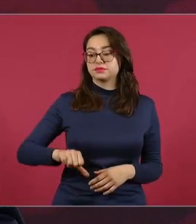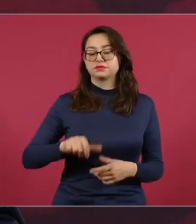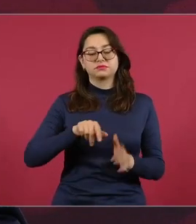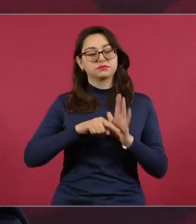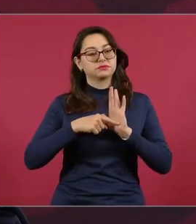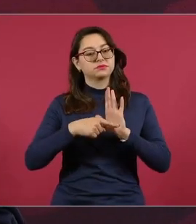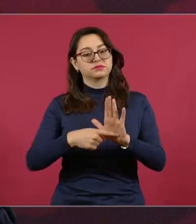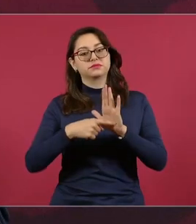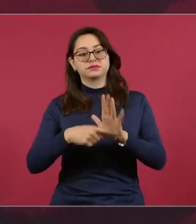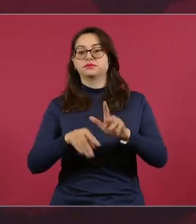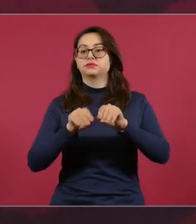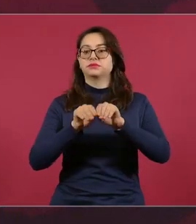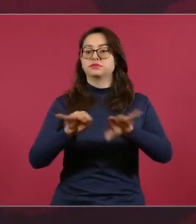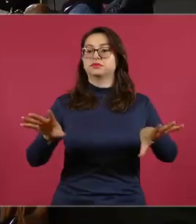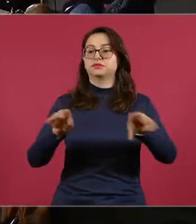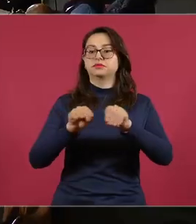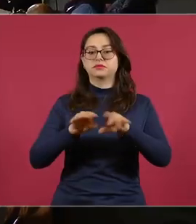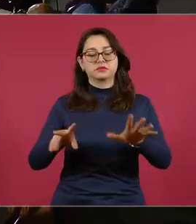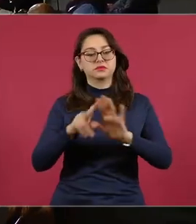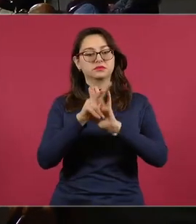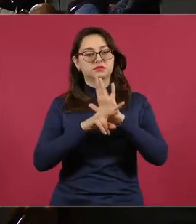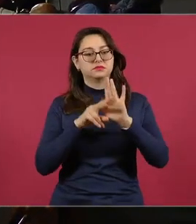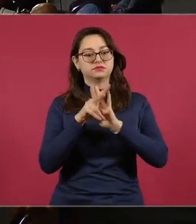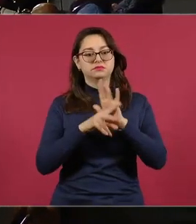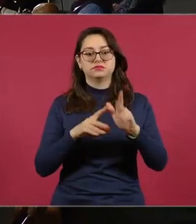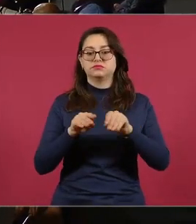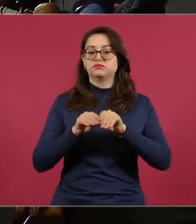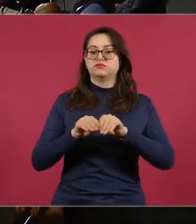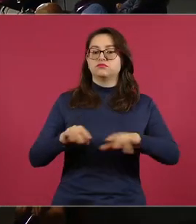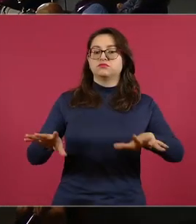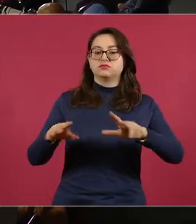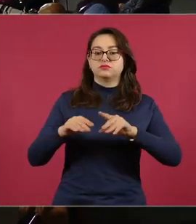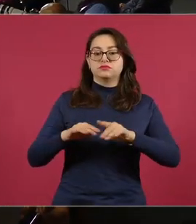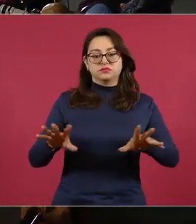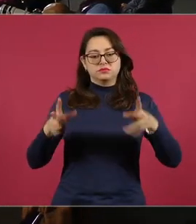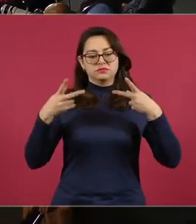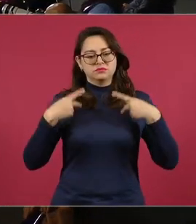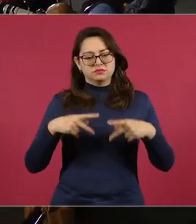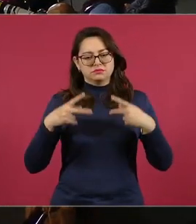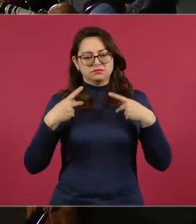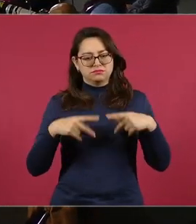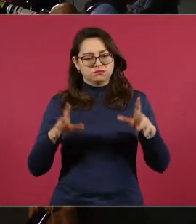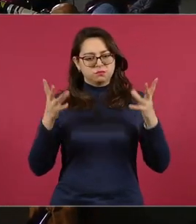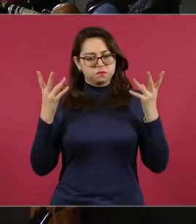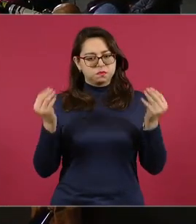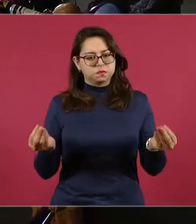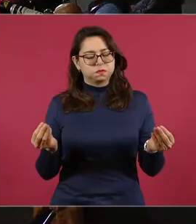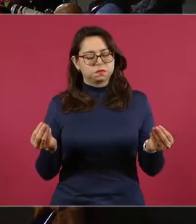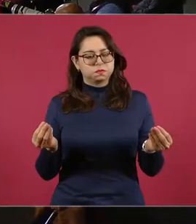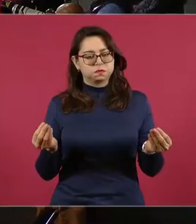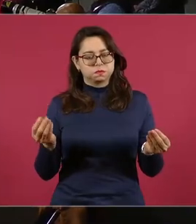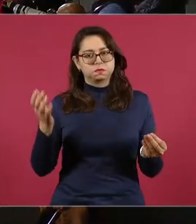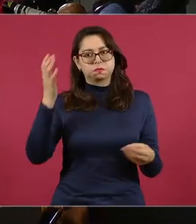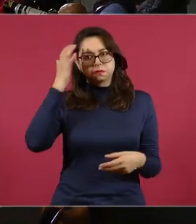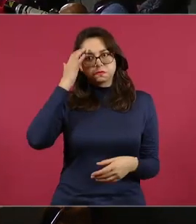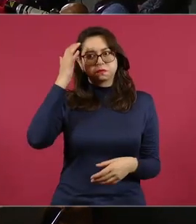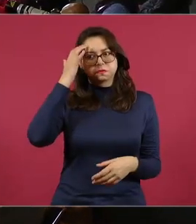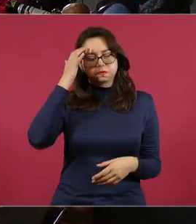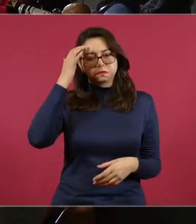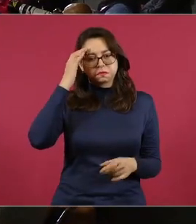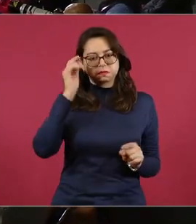videos y muchísima gente ya